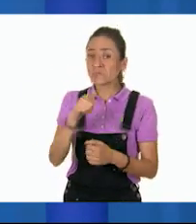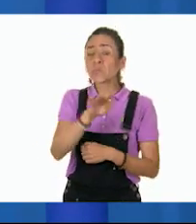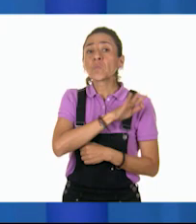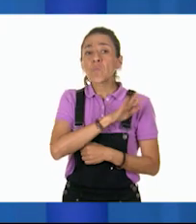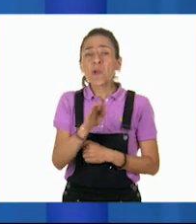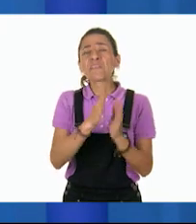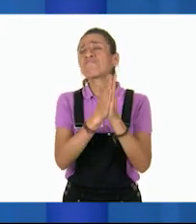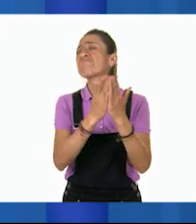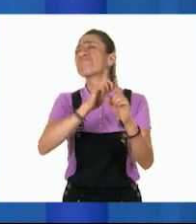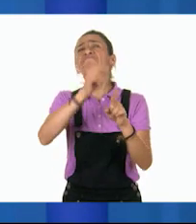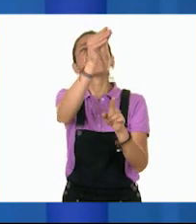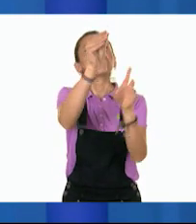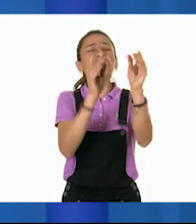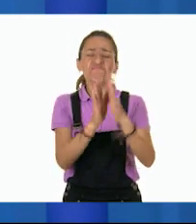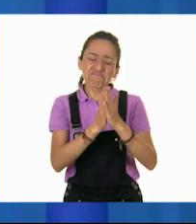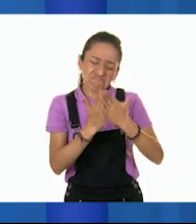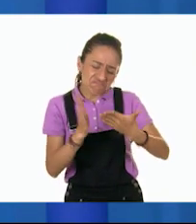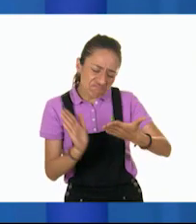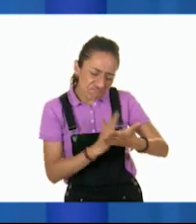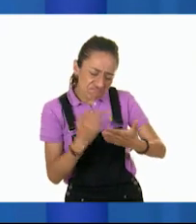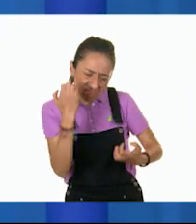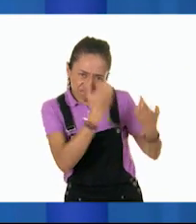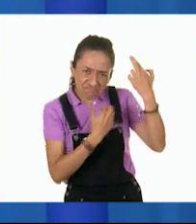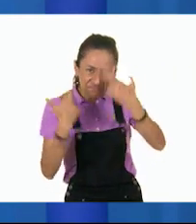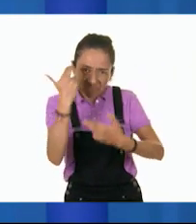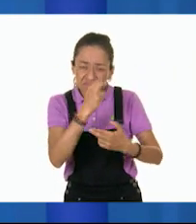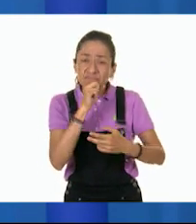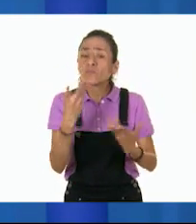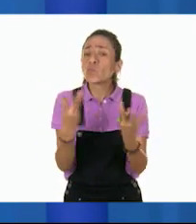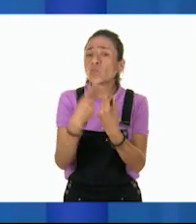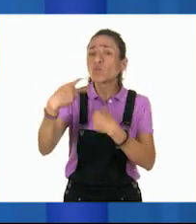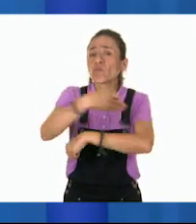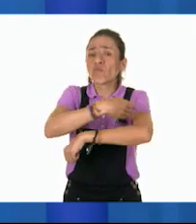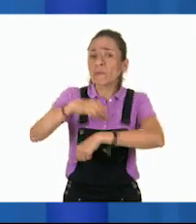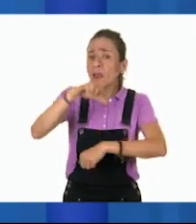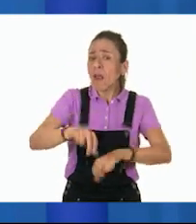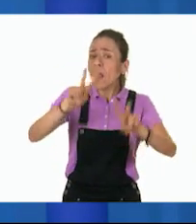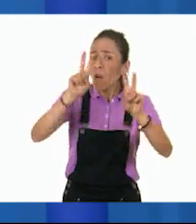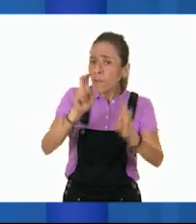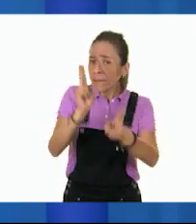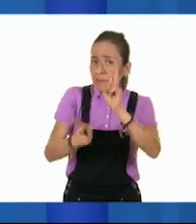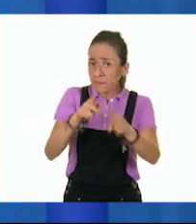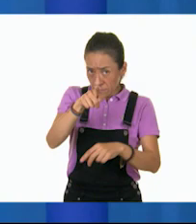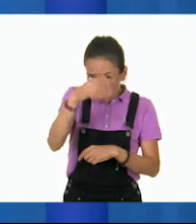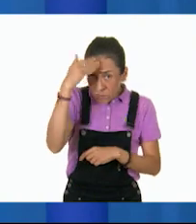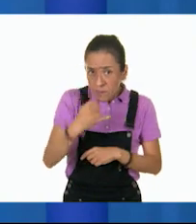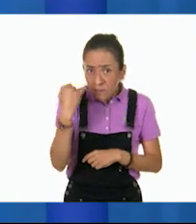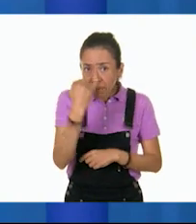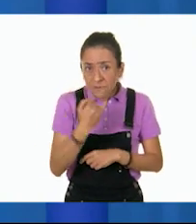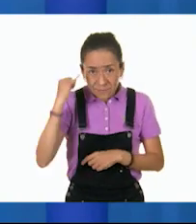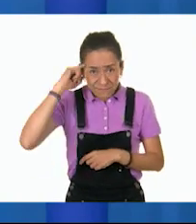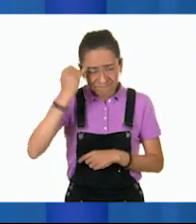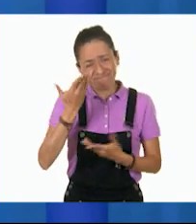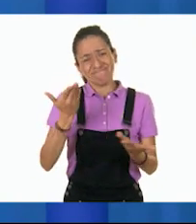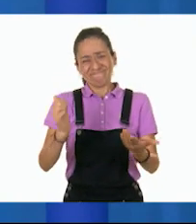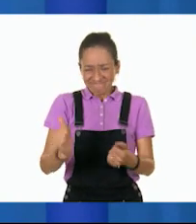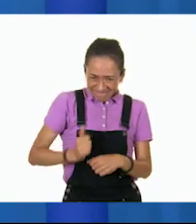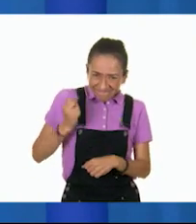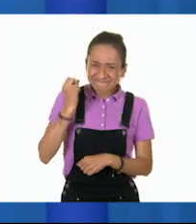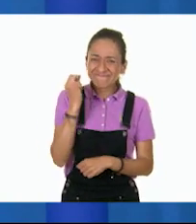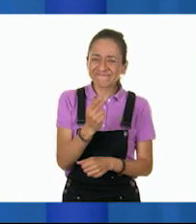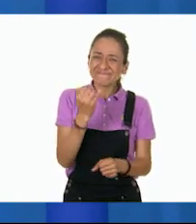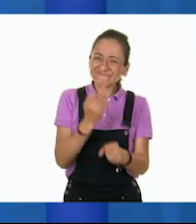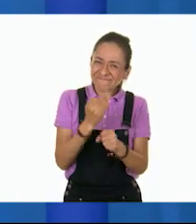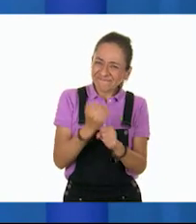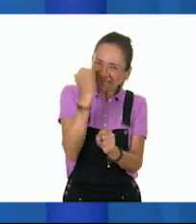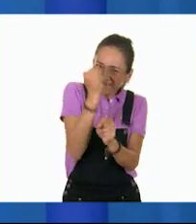libros y comenta el tema de hoy con tu familia. Si tienes la fortuna de hablar una lengua indígena, aprovecha también este momento para practicarla y platica con